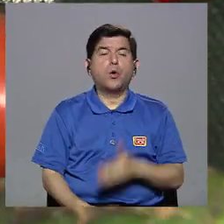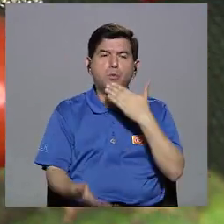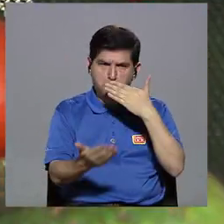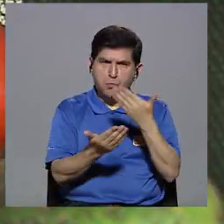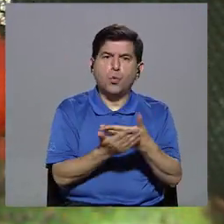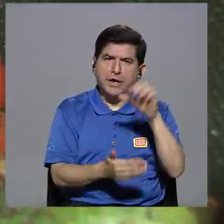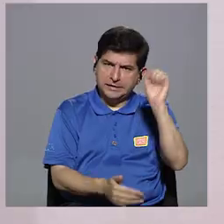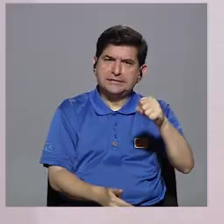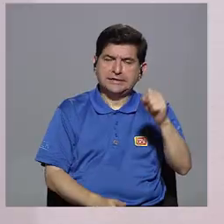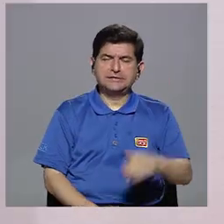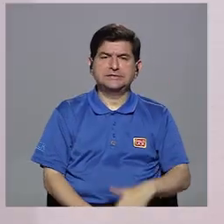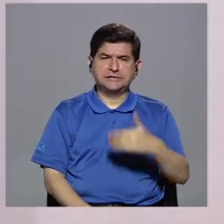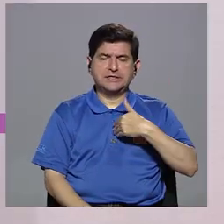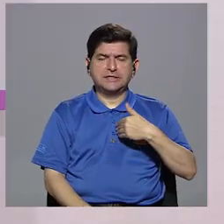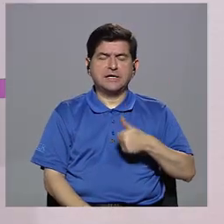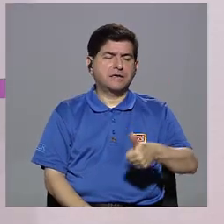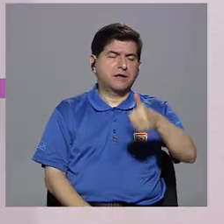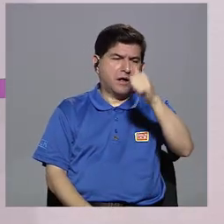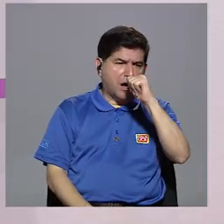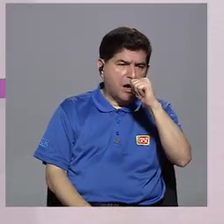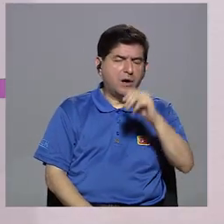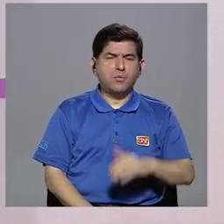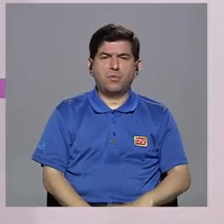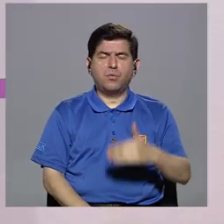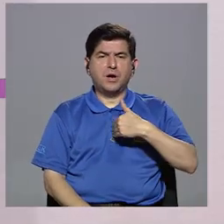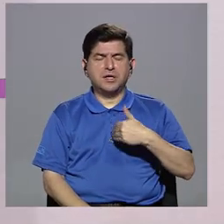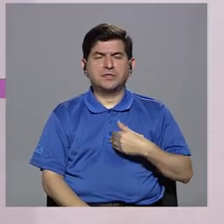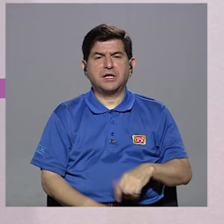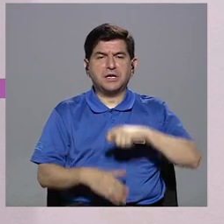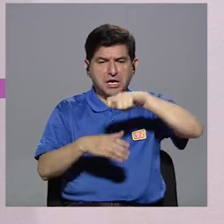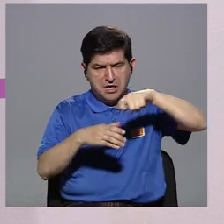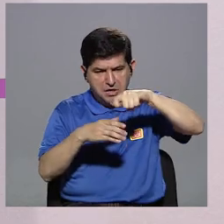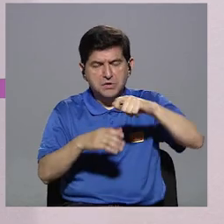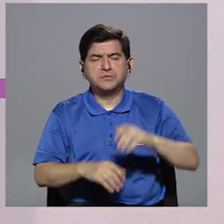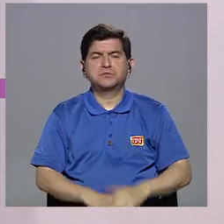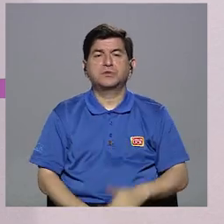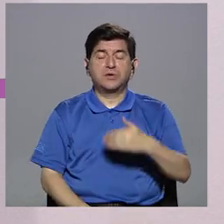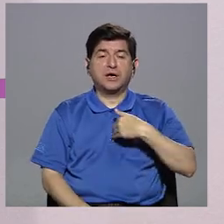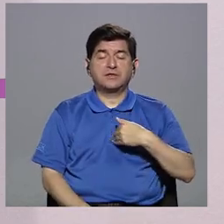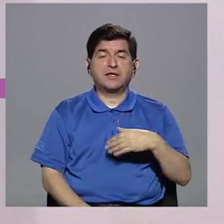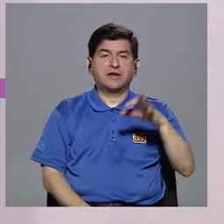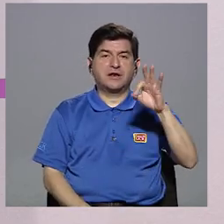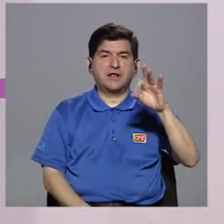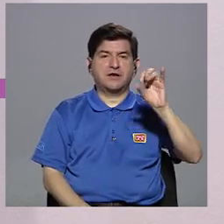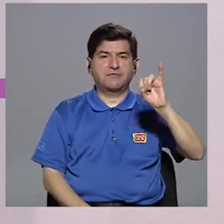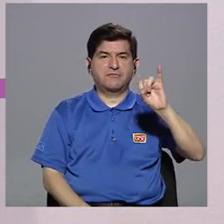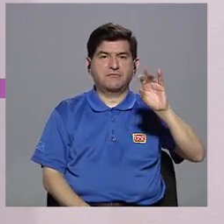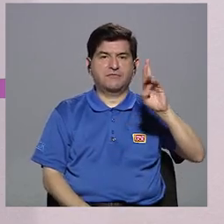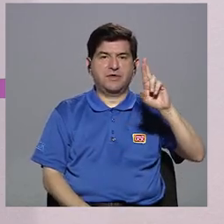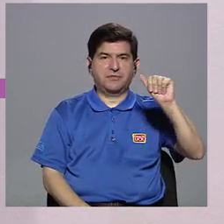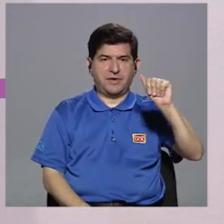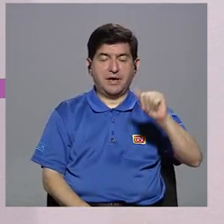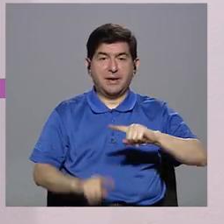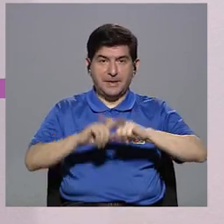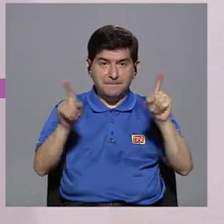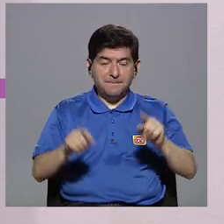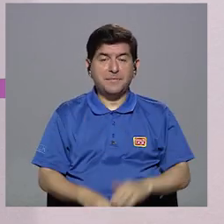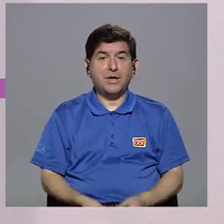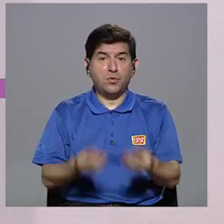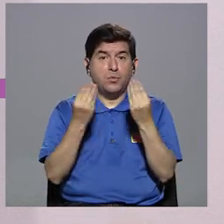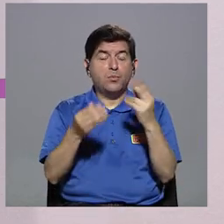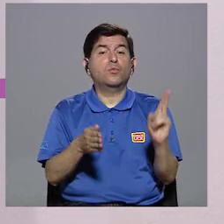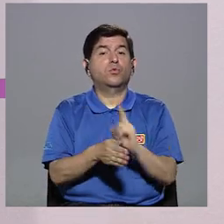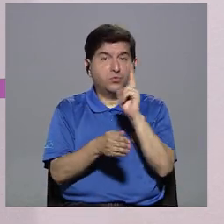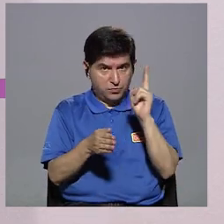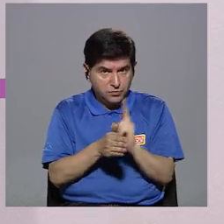las frutas son muy buenas porque porque tienen agua tienen azúcar y tienen fibra pero el